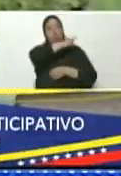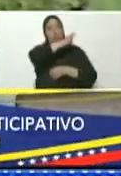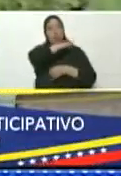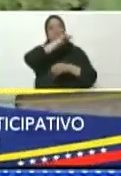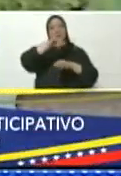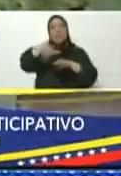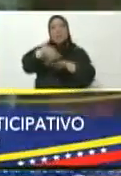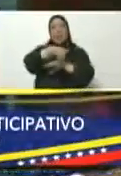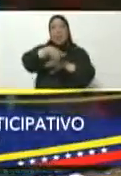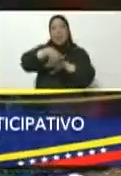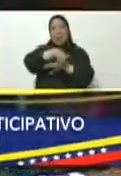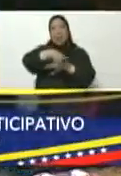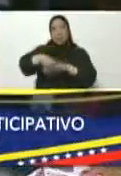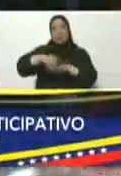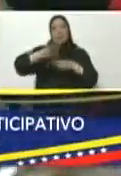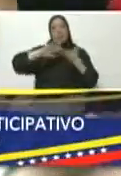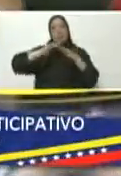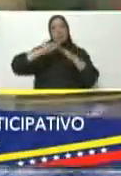Ángel Colmenares.